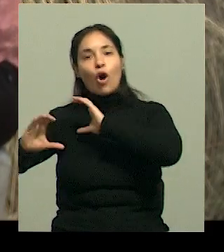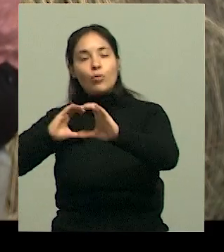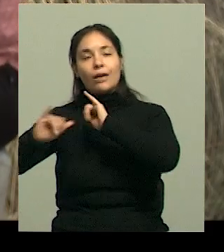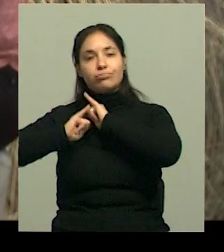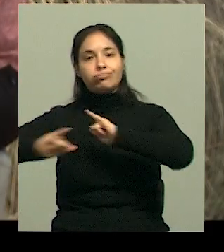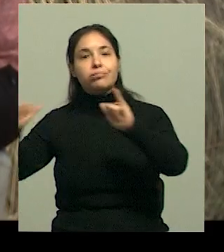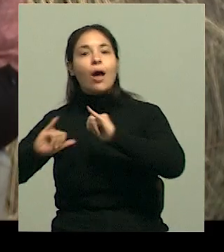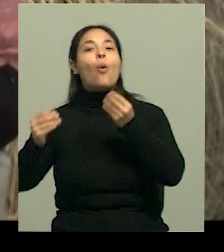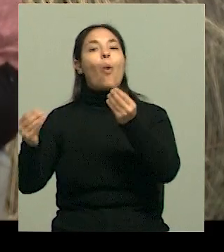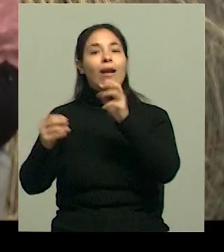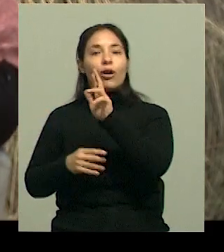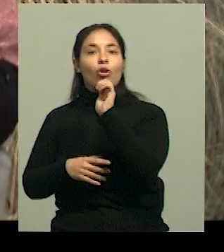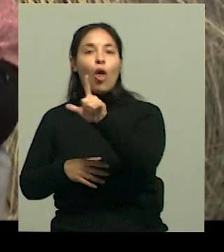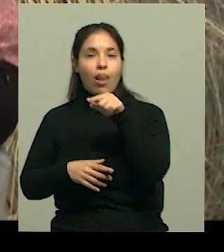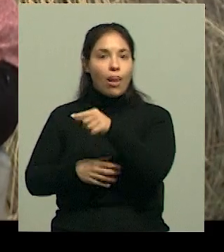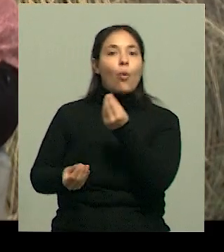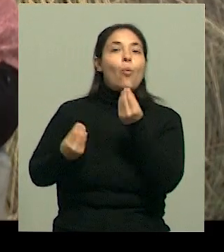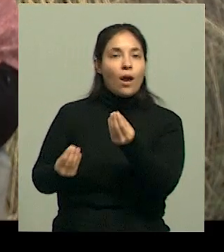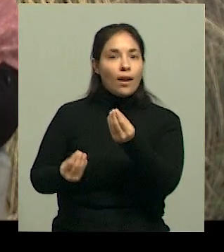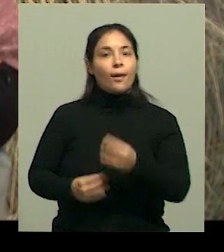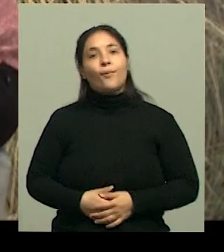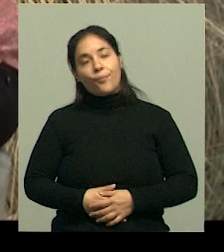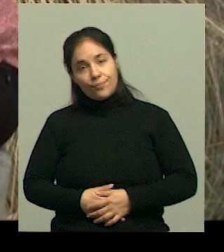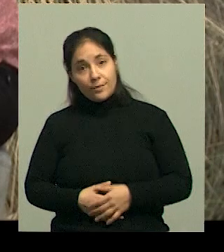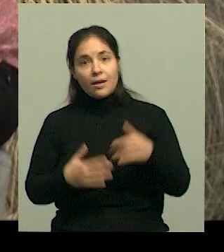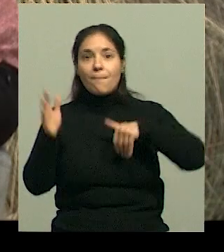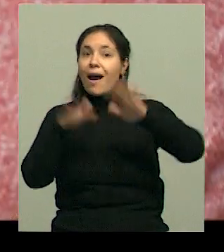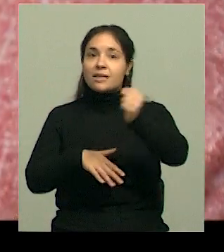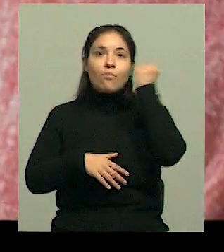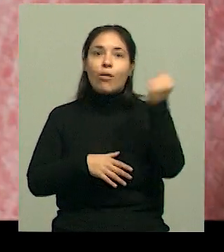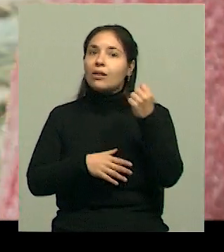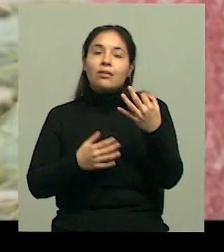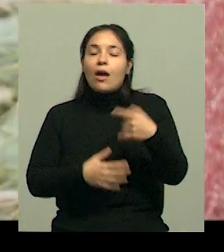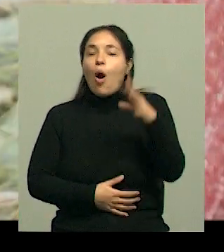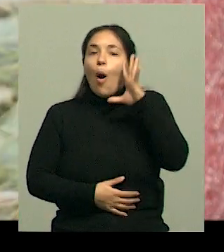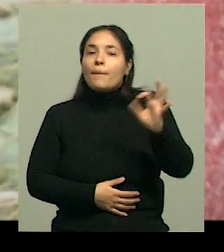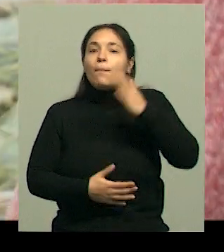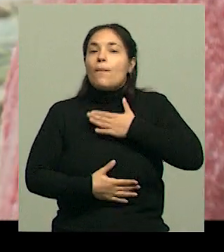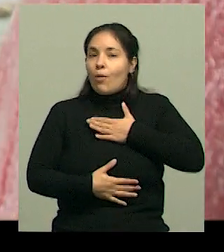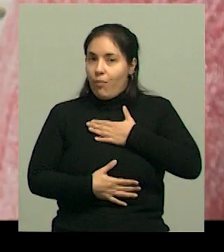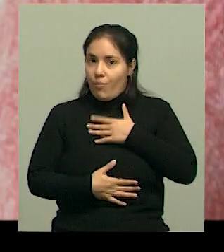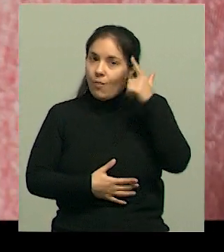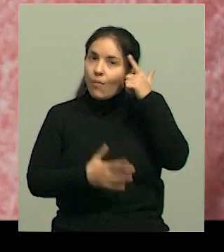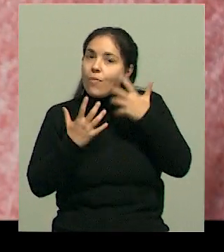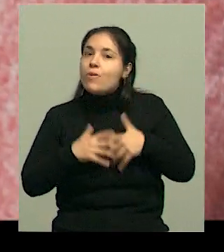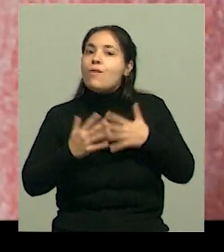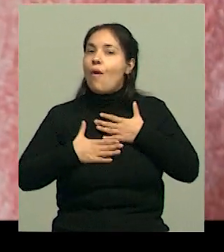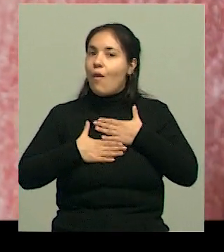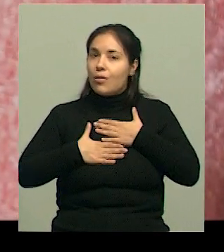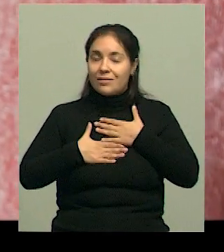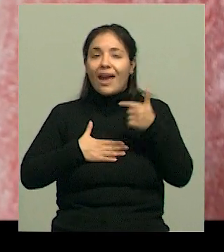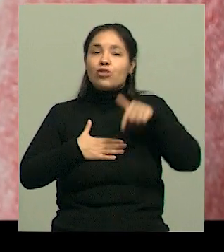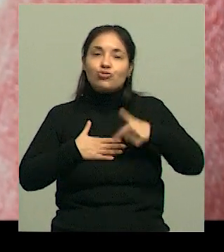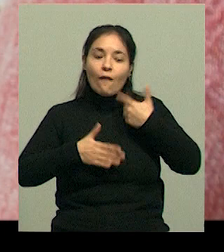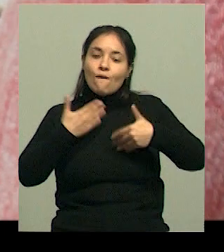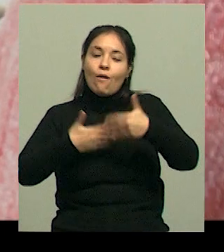histórica? Lo más importante es el juicio crítico. El juicio crítico se forma. Si vos